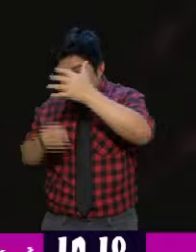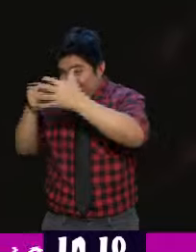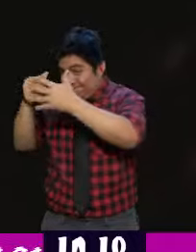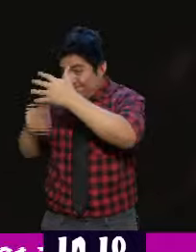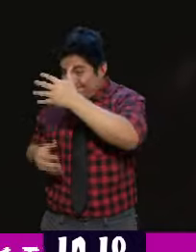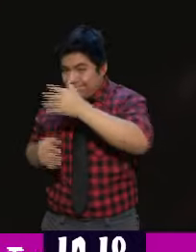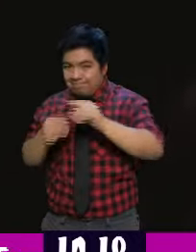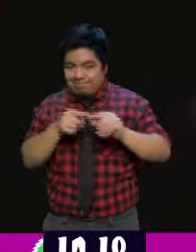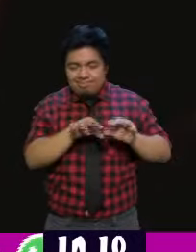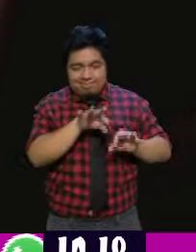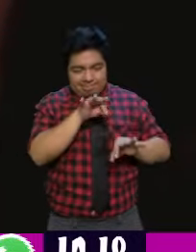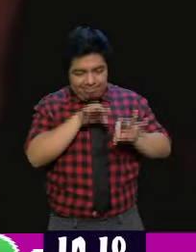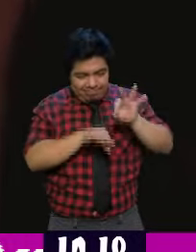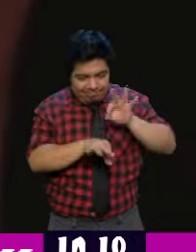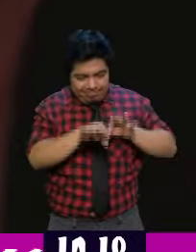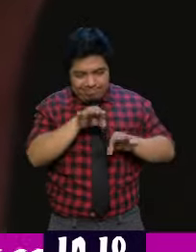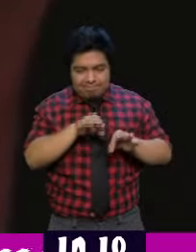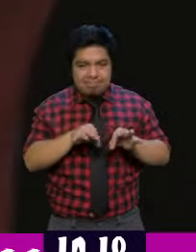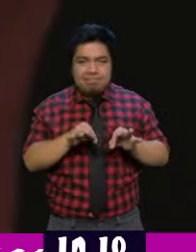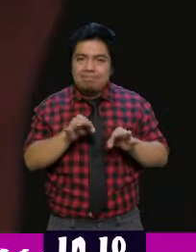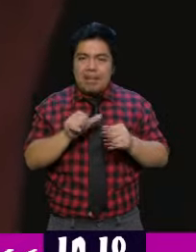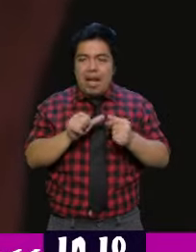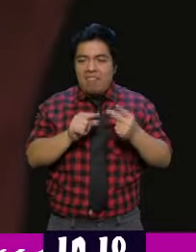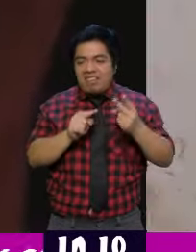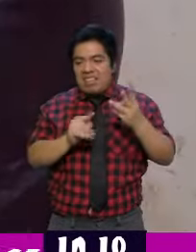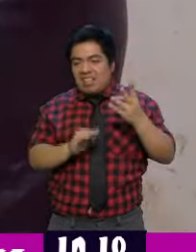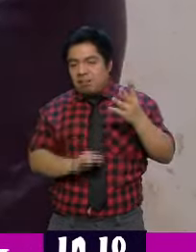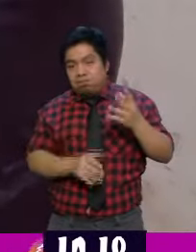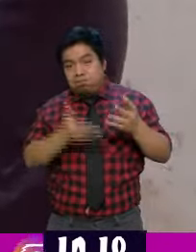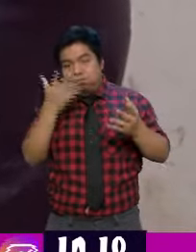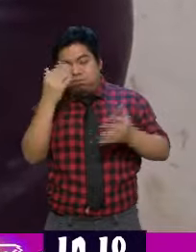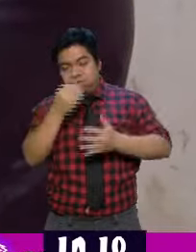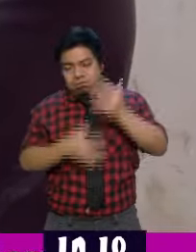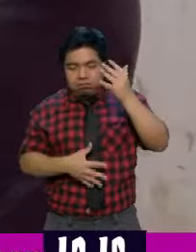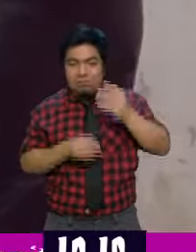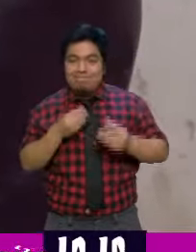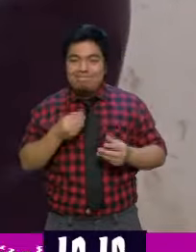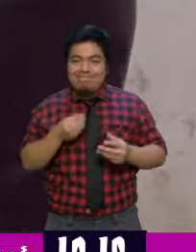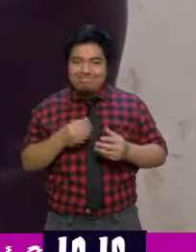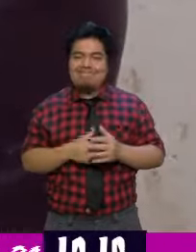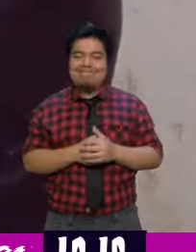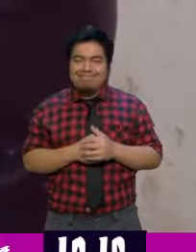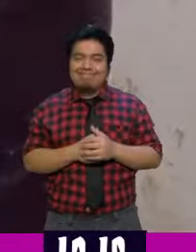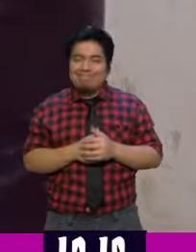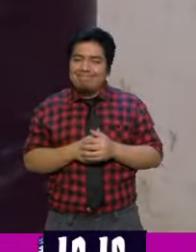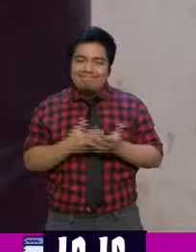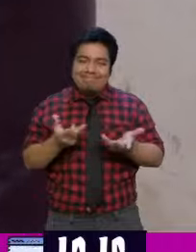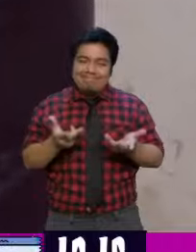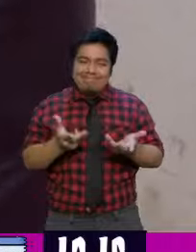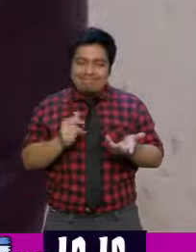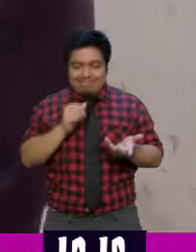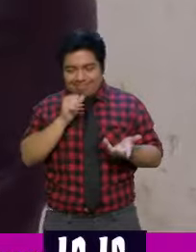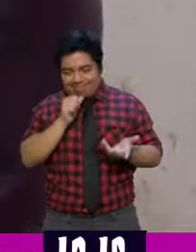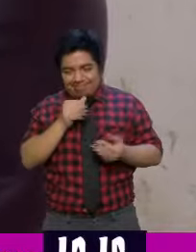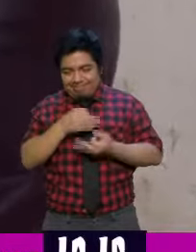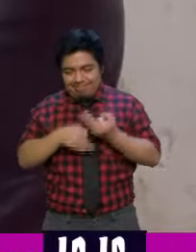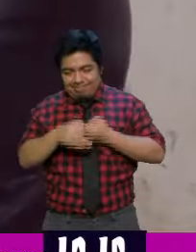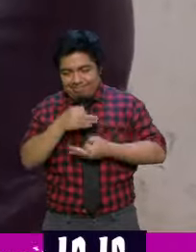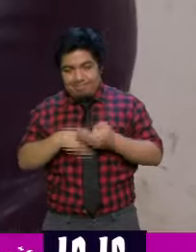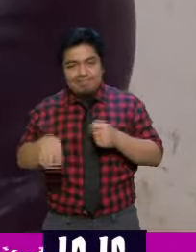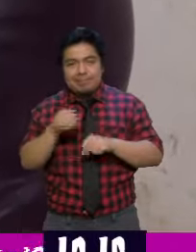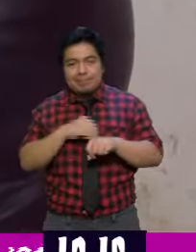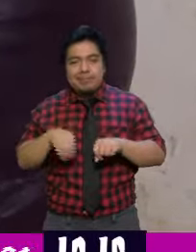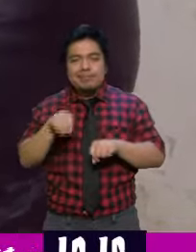habíamos elegido, era no alcanza el abecedario para hacer tanto. Sí, lo imagino, yo creo que a nadie nos alcanzaría todo el abecedario